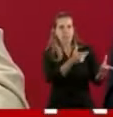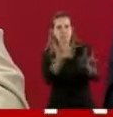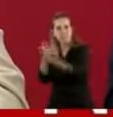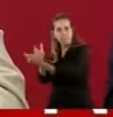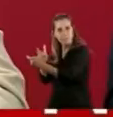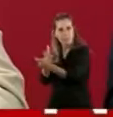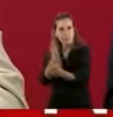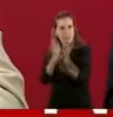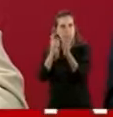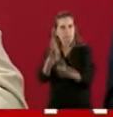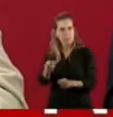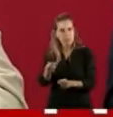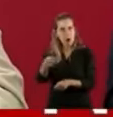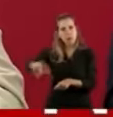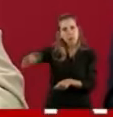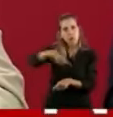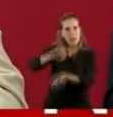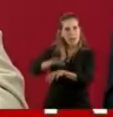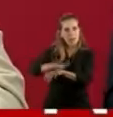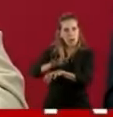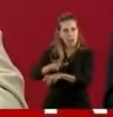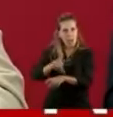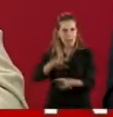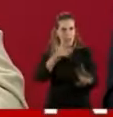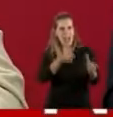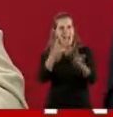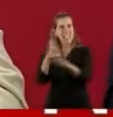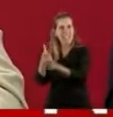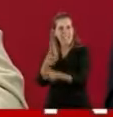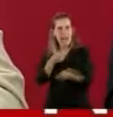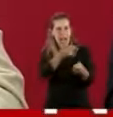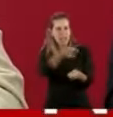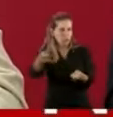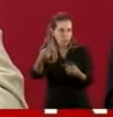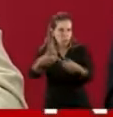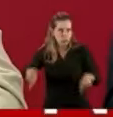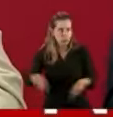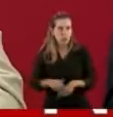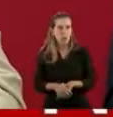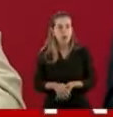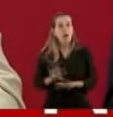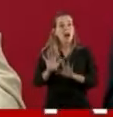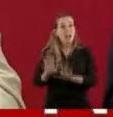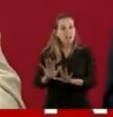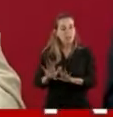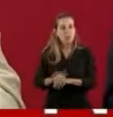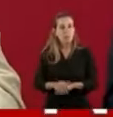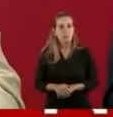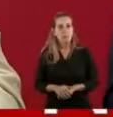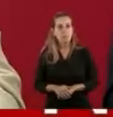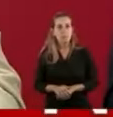Inclusive haciéndose cargo de esos homicidios. Eso implica